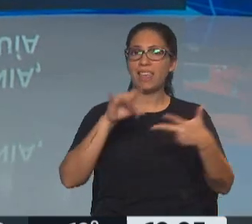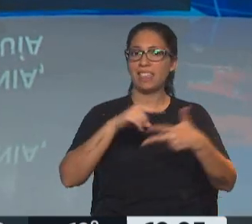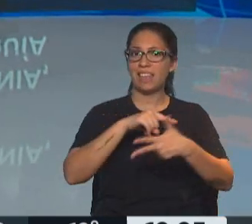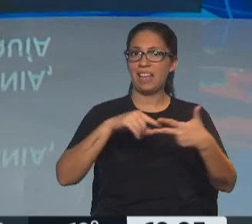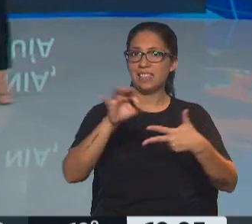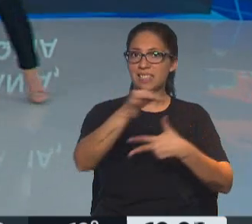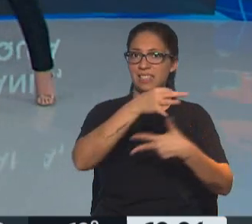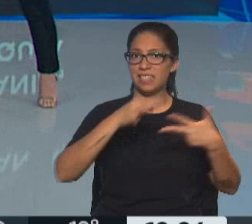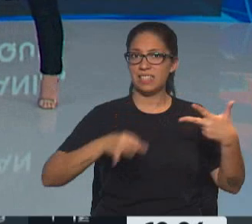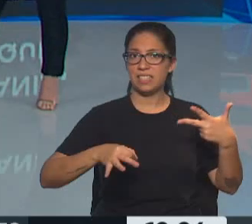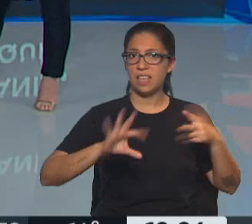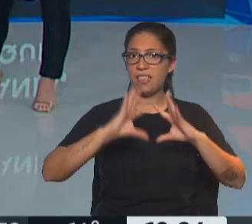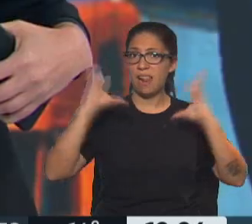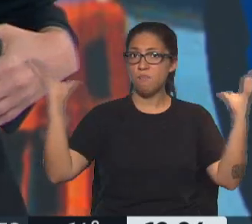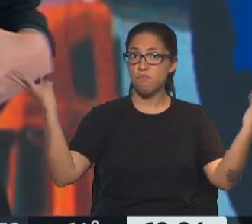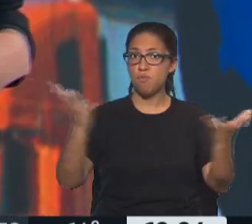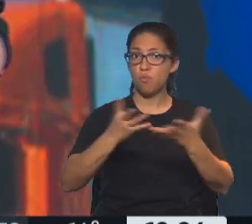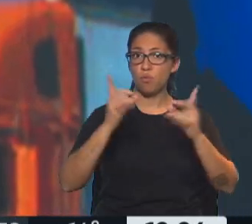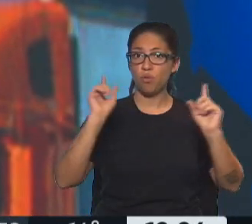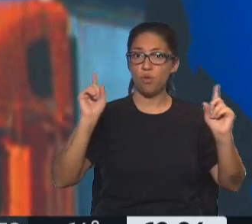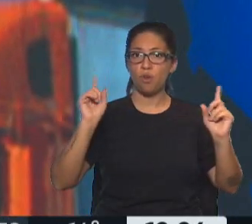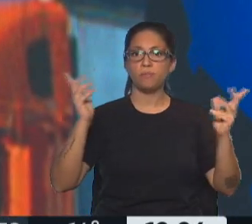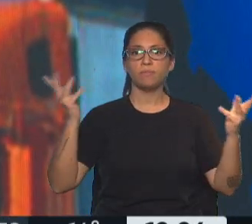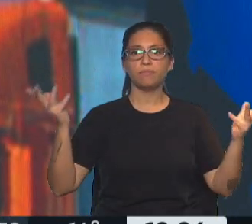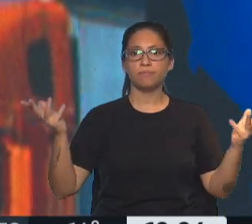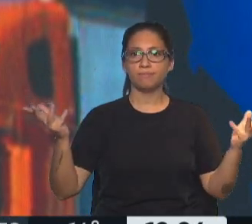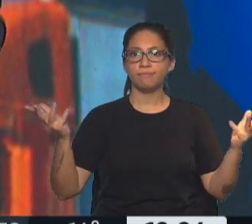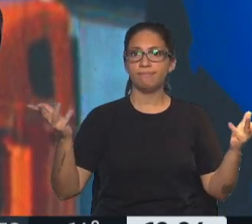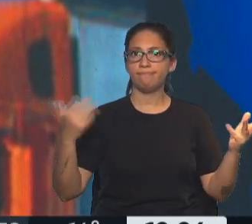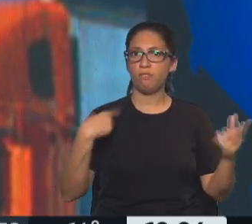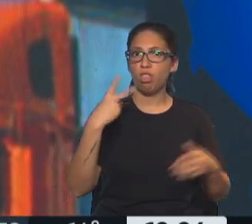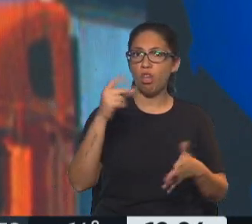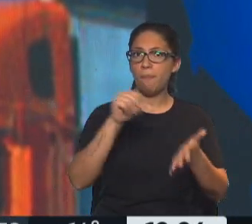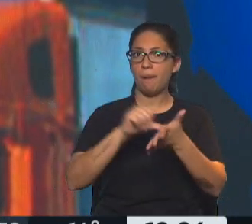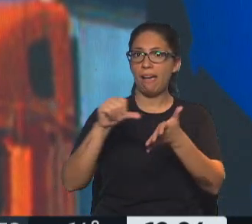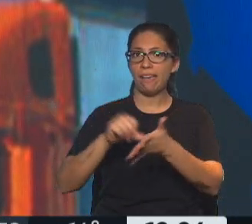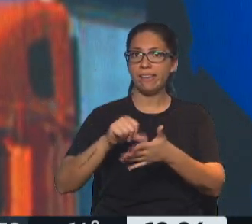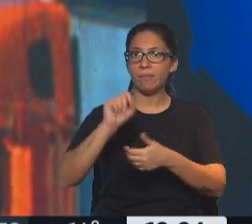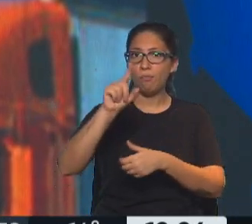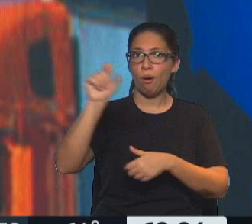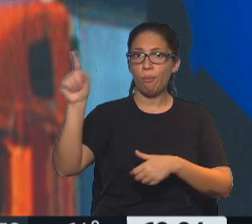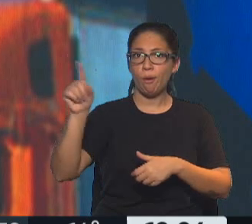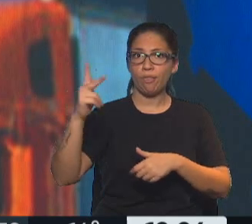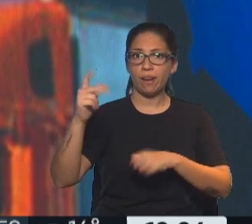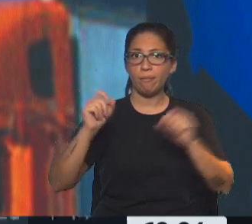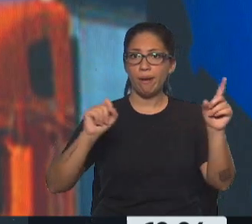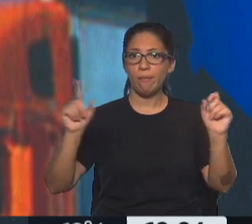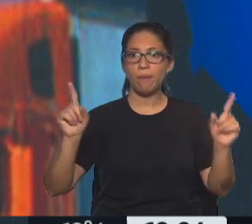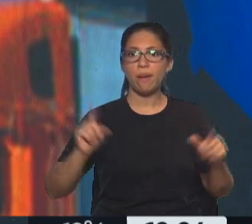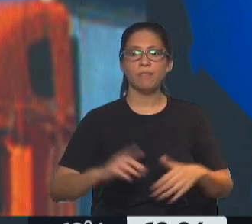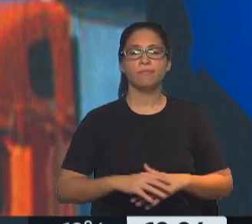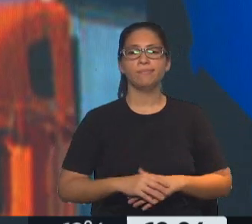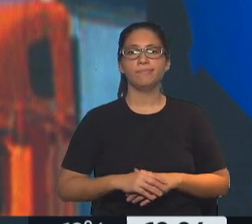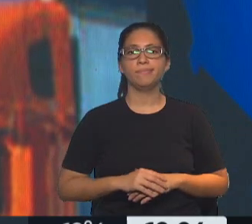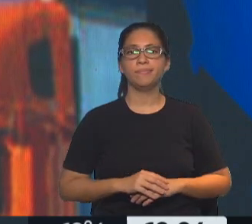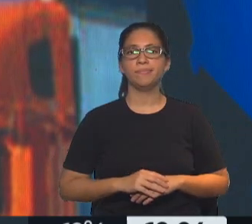girasol, en el mundo. Entonces, a la hora de decir 2 países en el mundo hacen tal cosa, 3 países en el mundo hacen tal